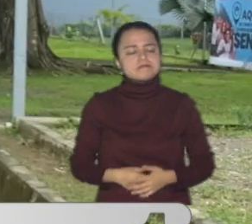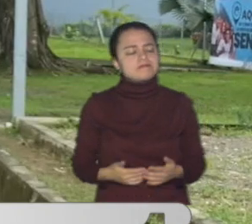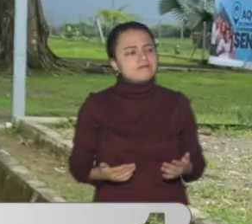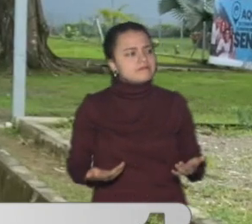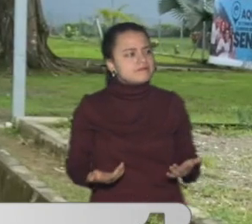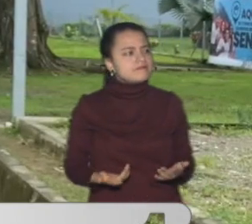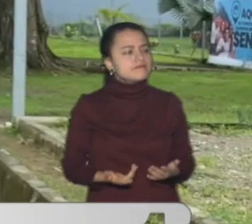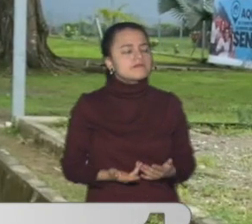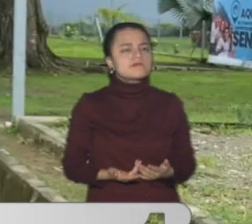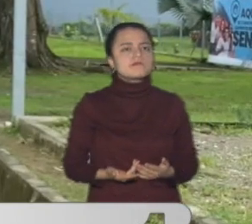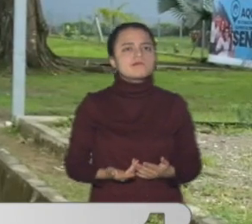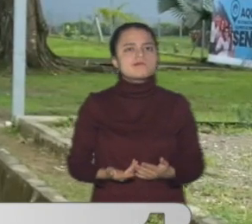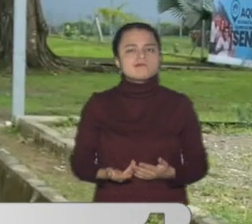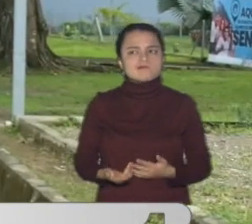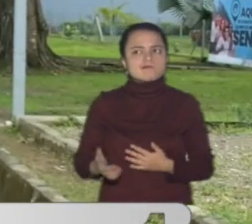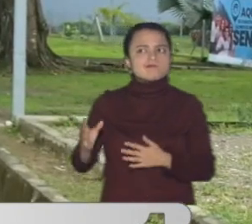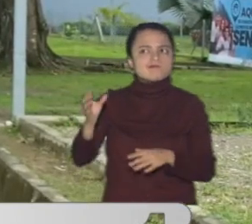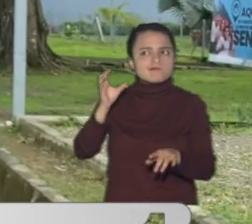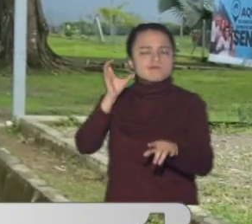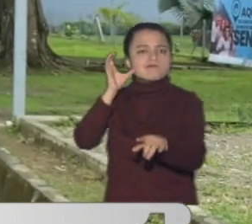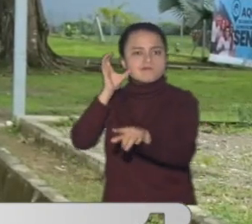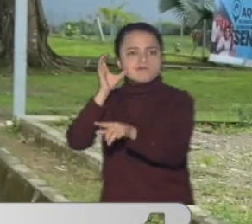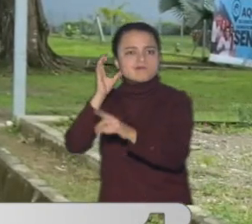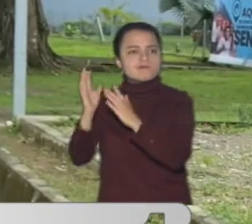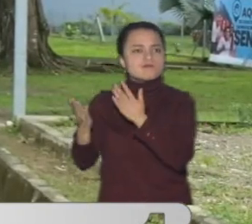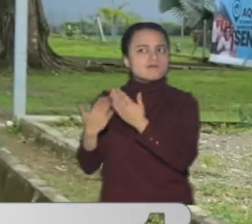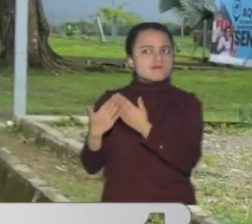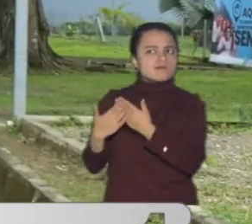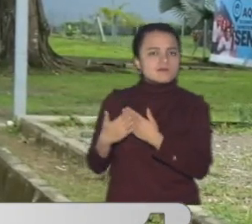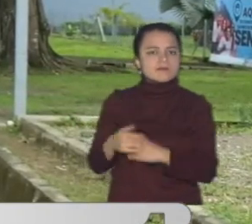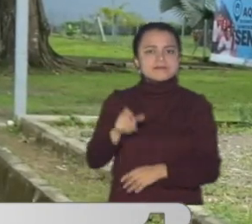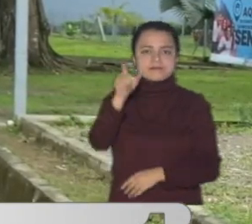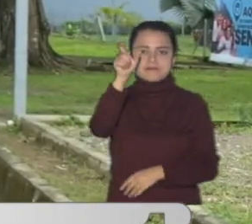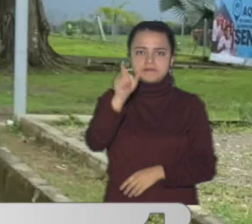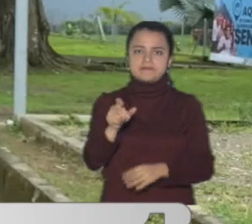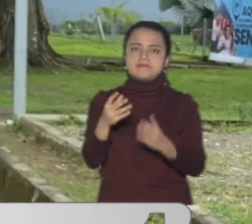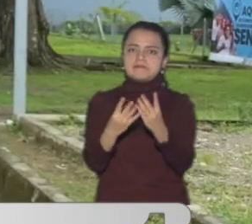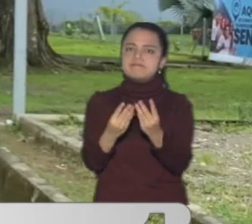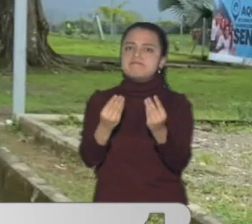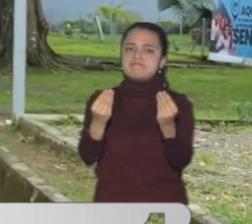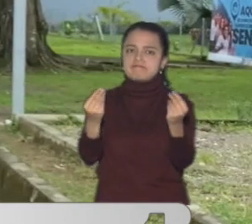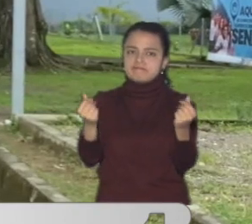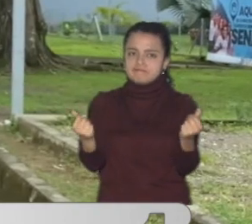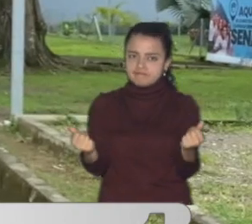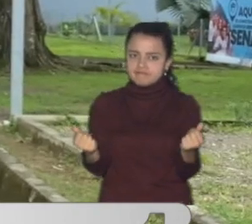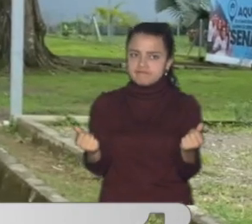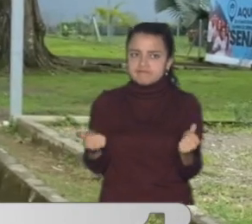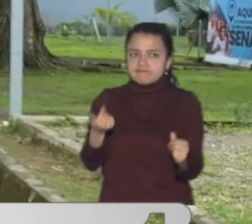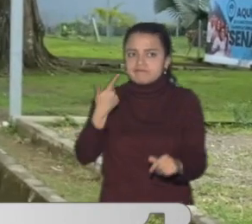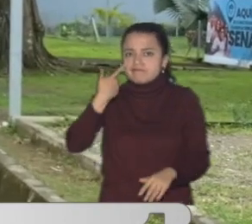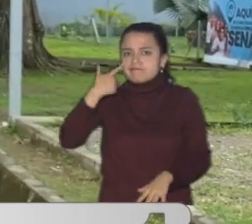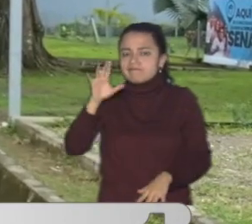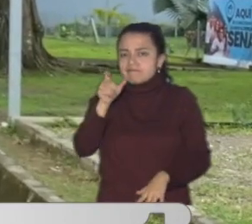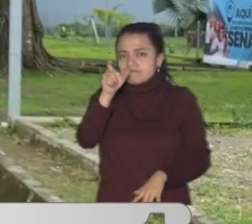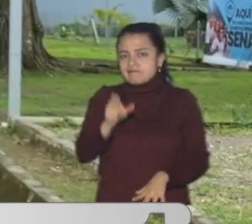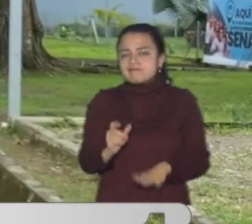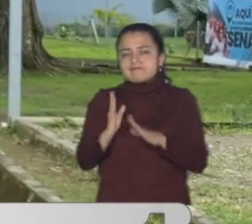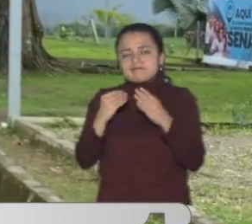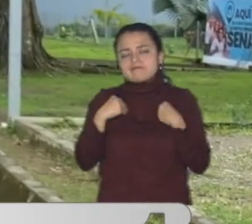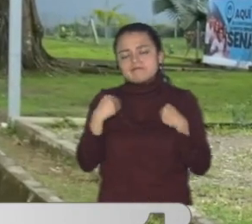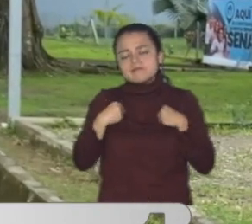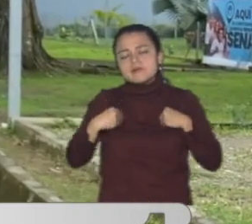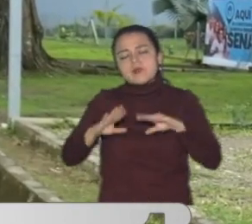Desafortunadamente también nos reportan que hay una persona desaparecida. Al parecer es un habitante de calle que